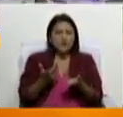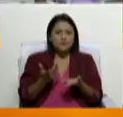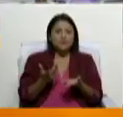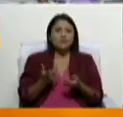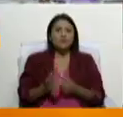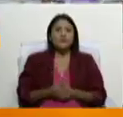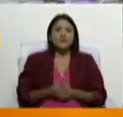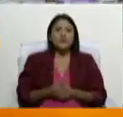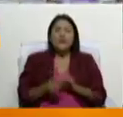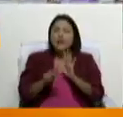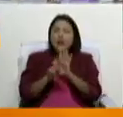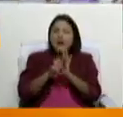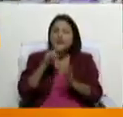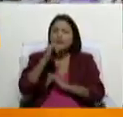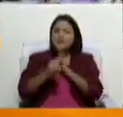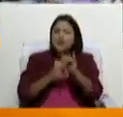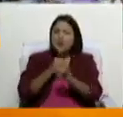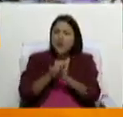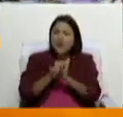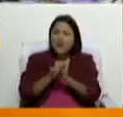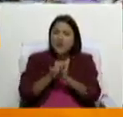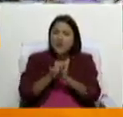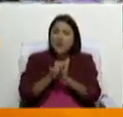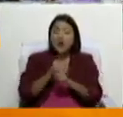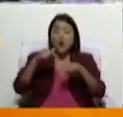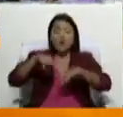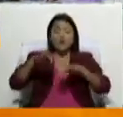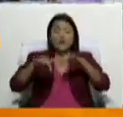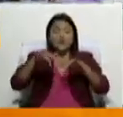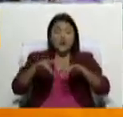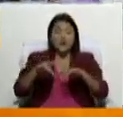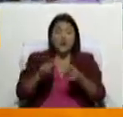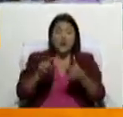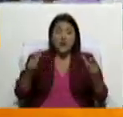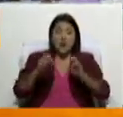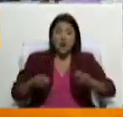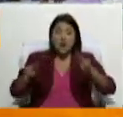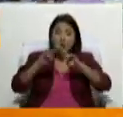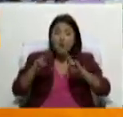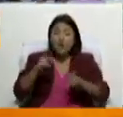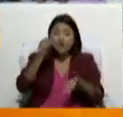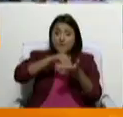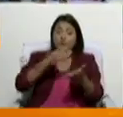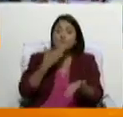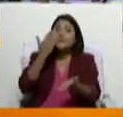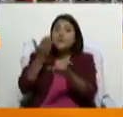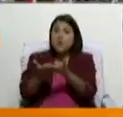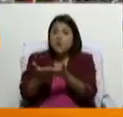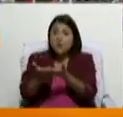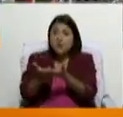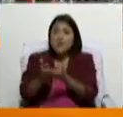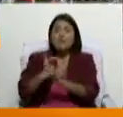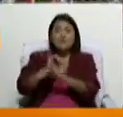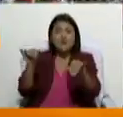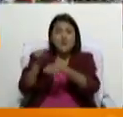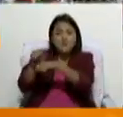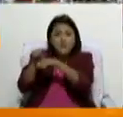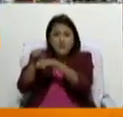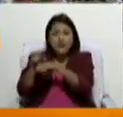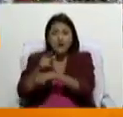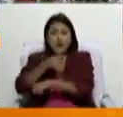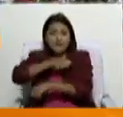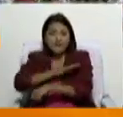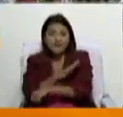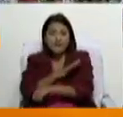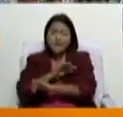mide la legalidad internacional? Hoy el secretario general de la ONU volvió a pedir, por favor, el cese al fuego,